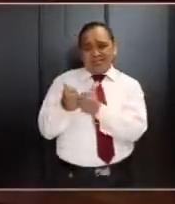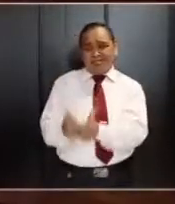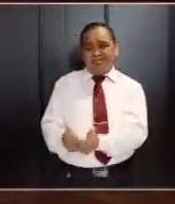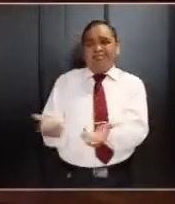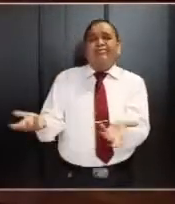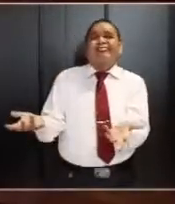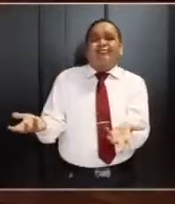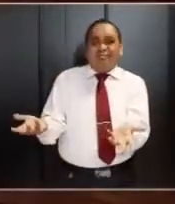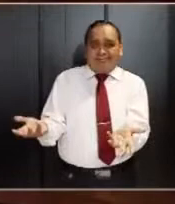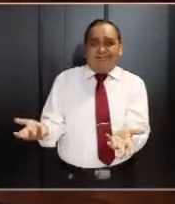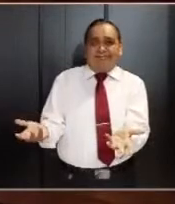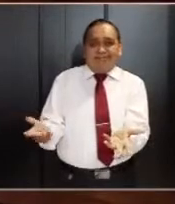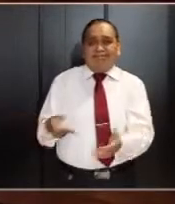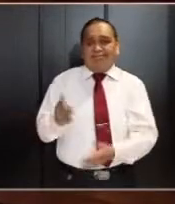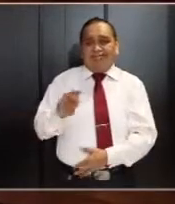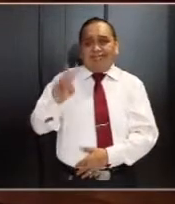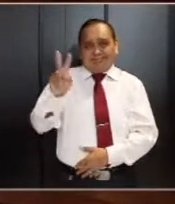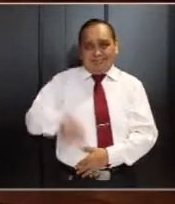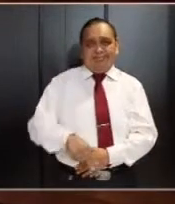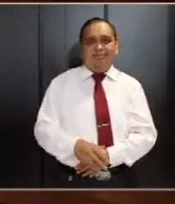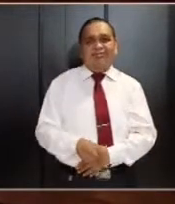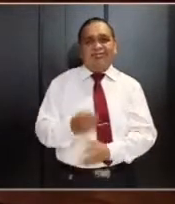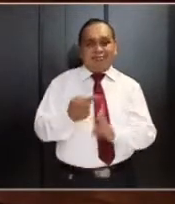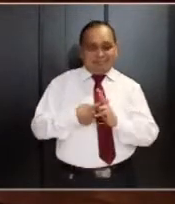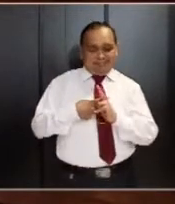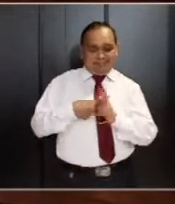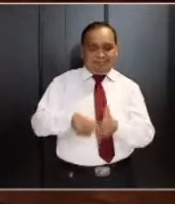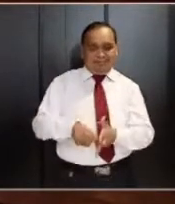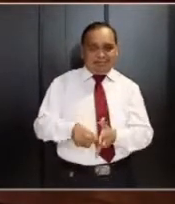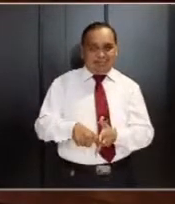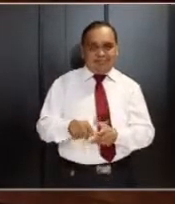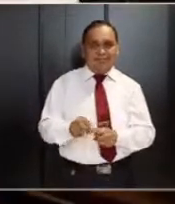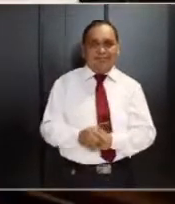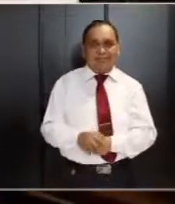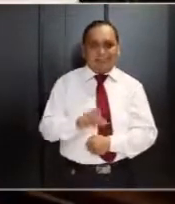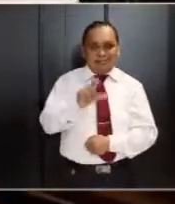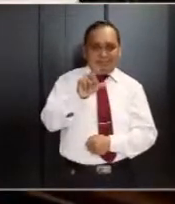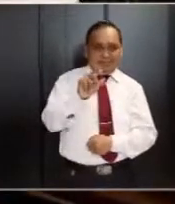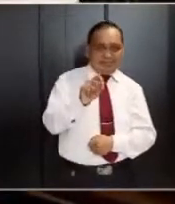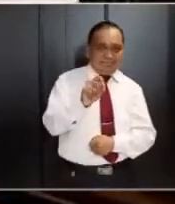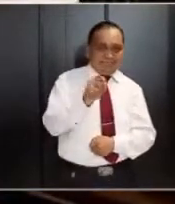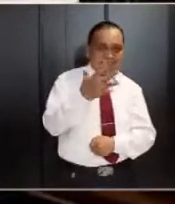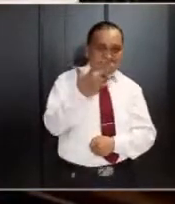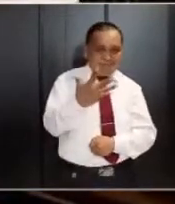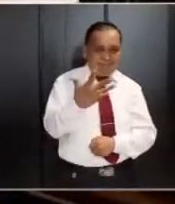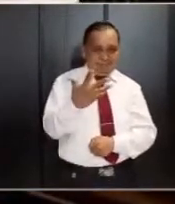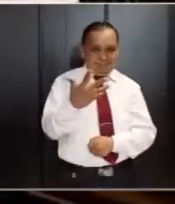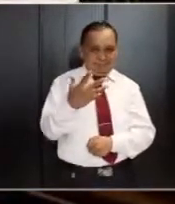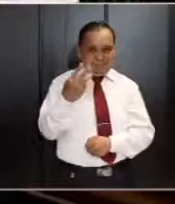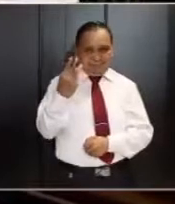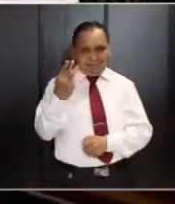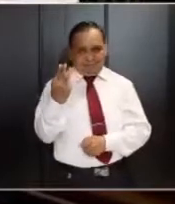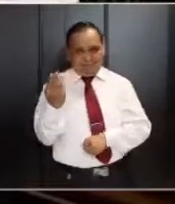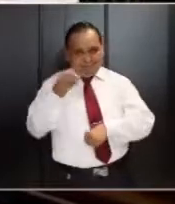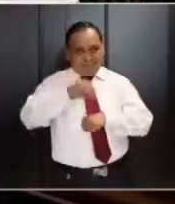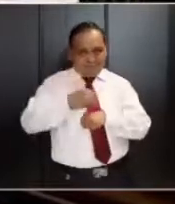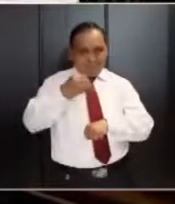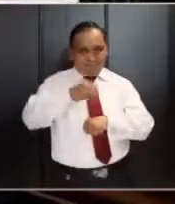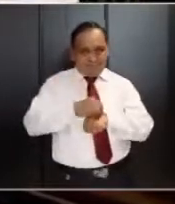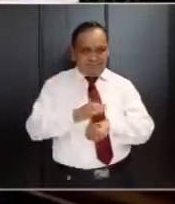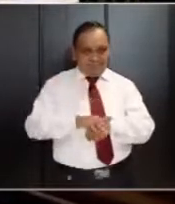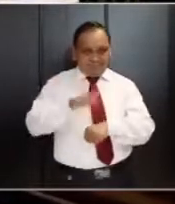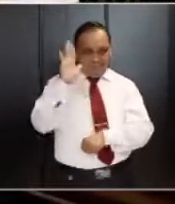quedar allá a dormir, ¿no? Entonces, pues con eso vamos a empezar. Pues dice 25 y 3 más para si algo se